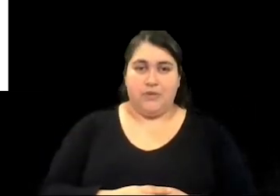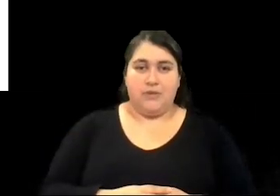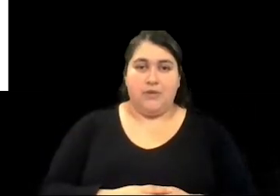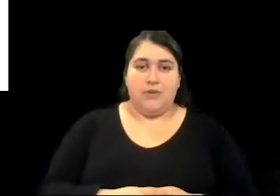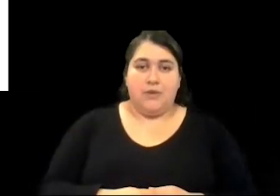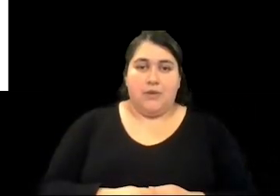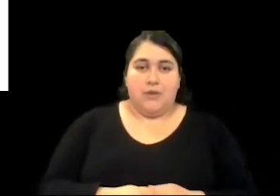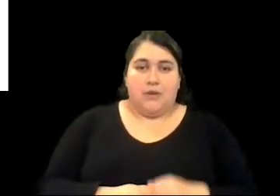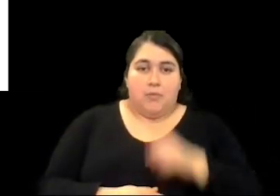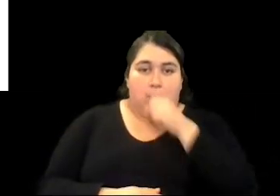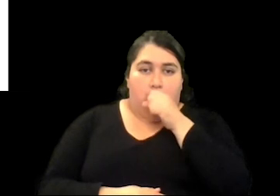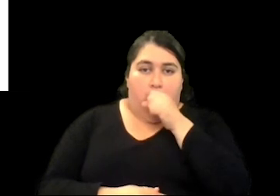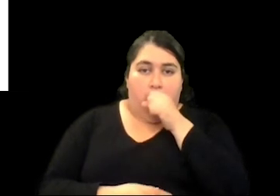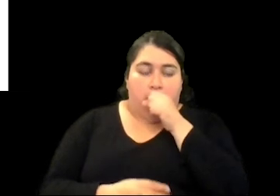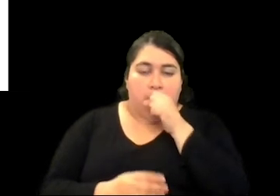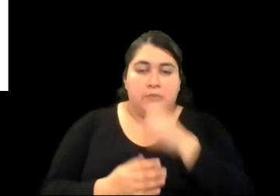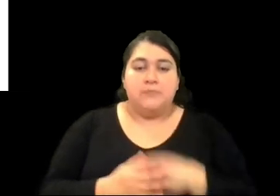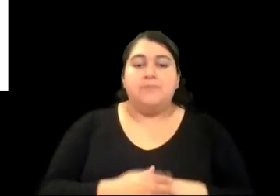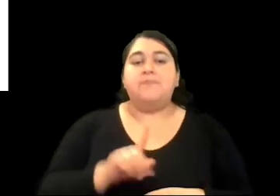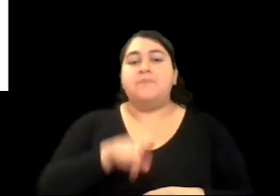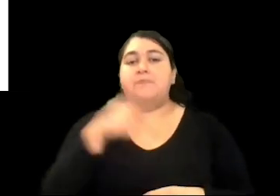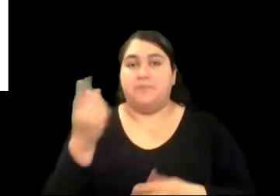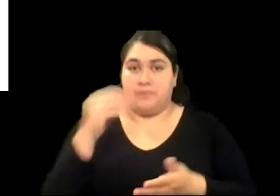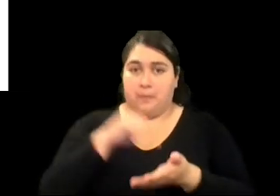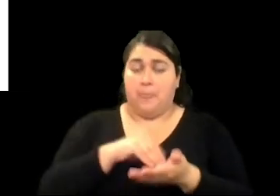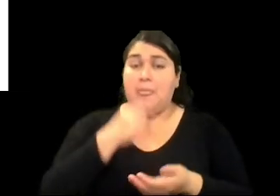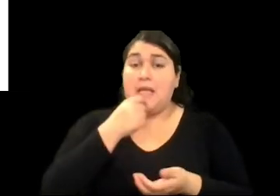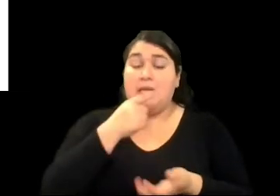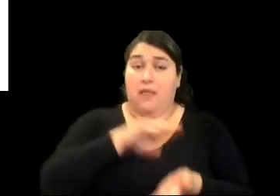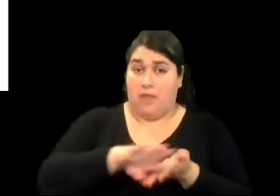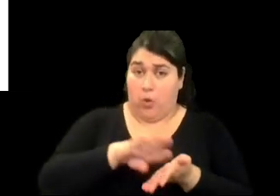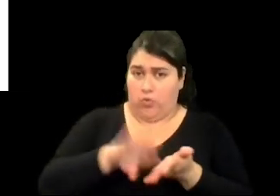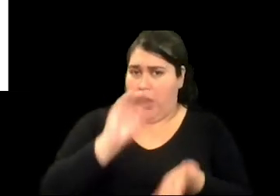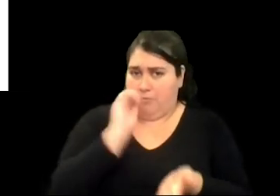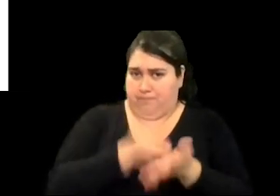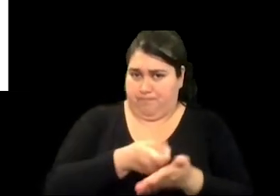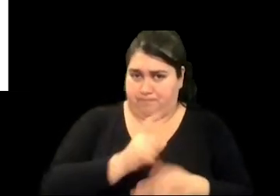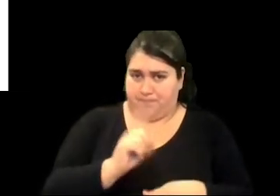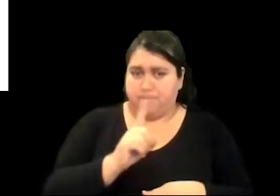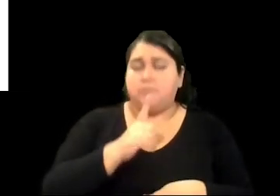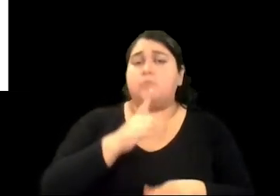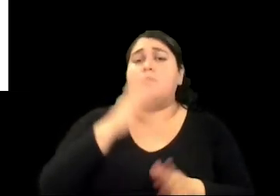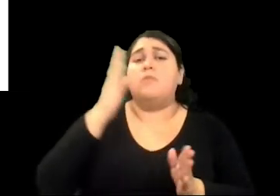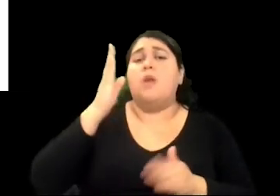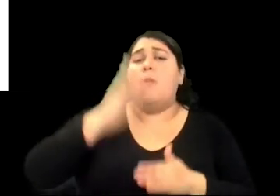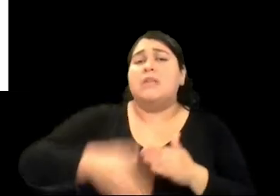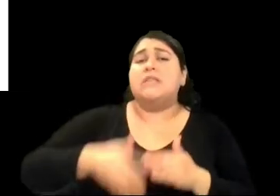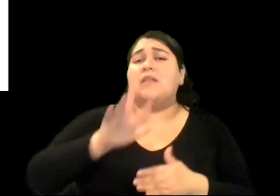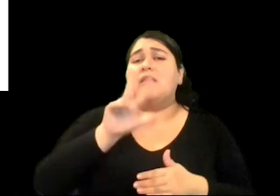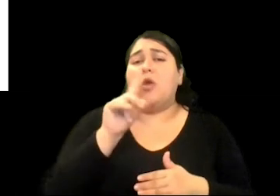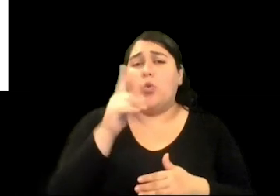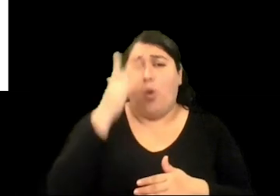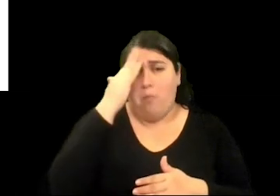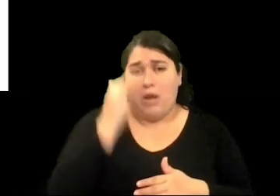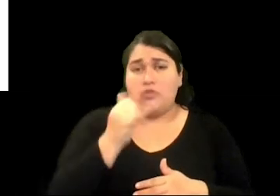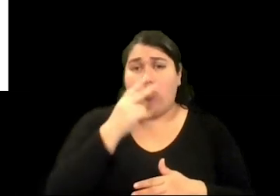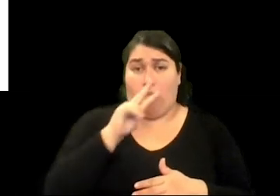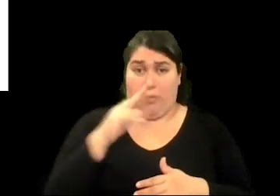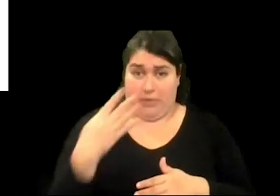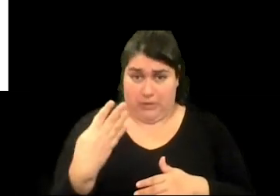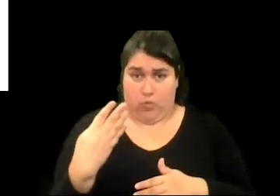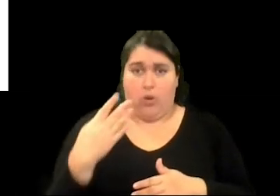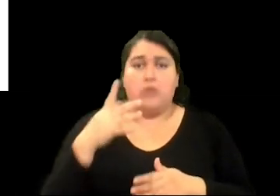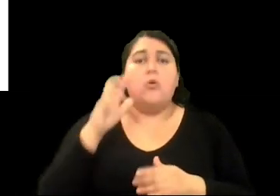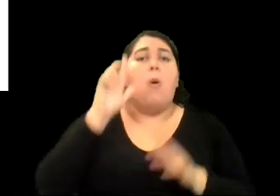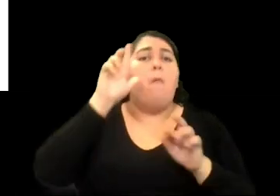Le voy con otra. La deuda en paga, vencida el 31 de marzo del 24, de planes